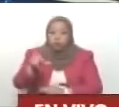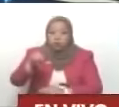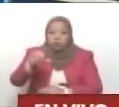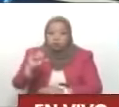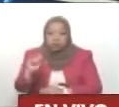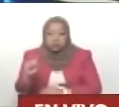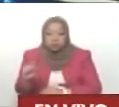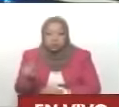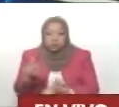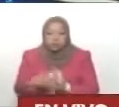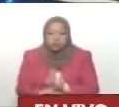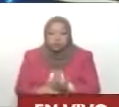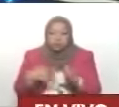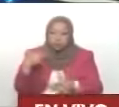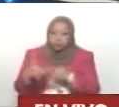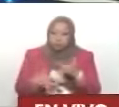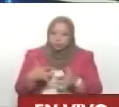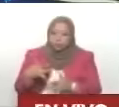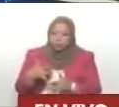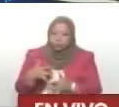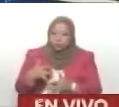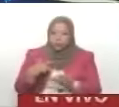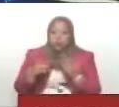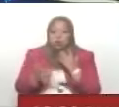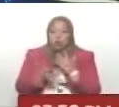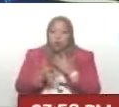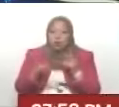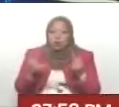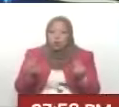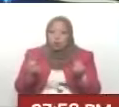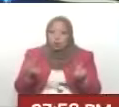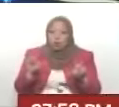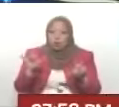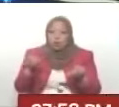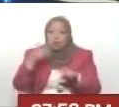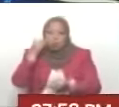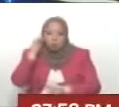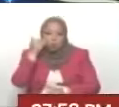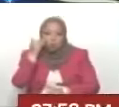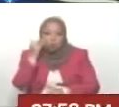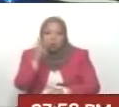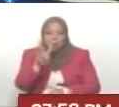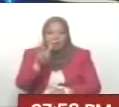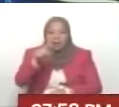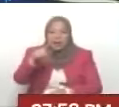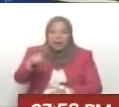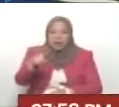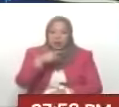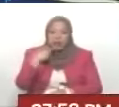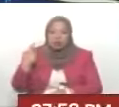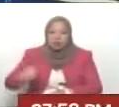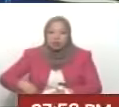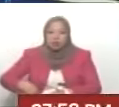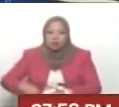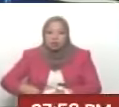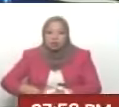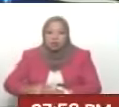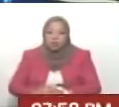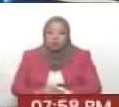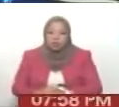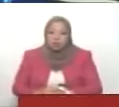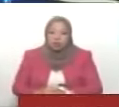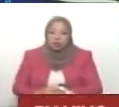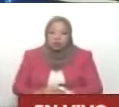Hay una plataforma que se parece a Facebook, que se llama VK.com, que son